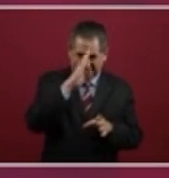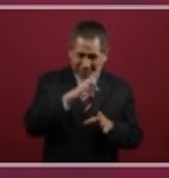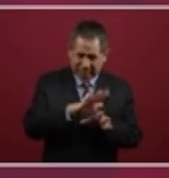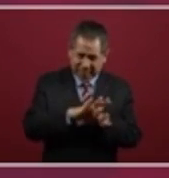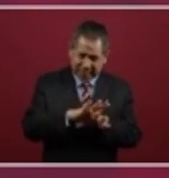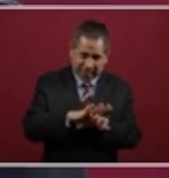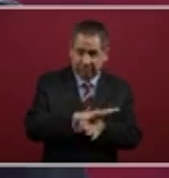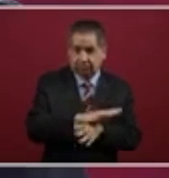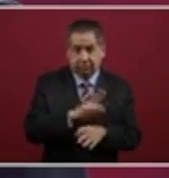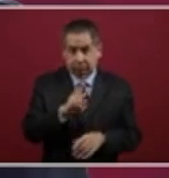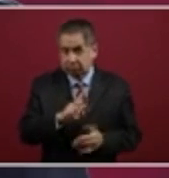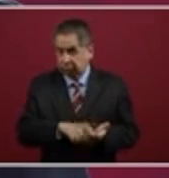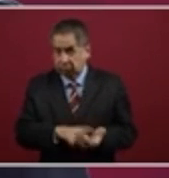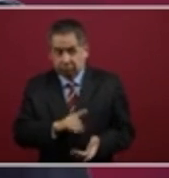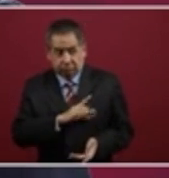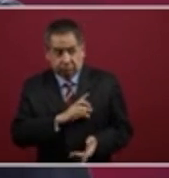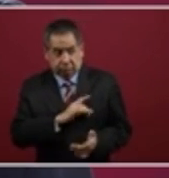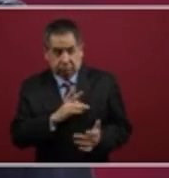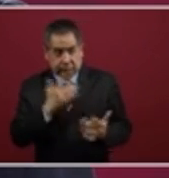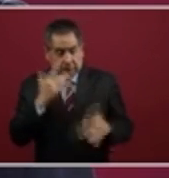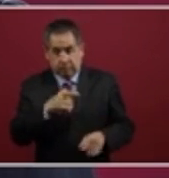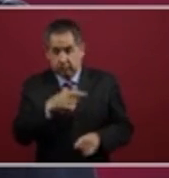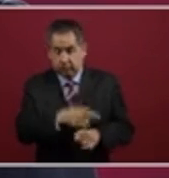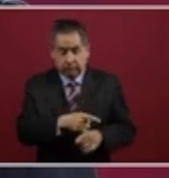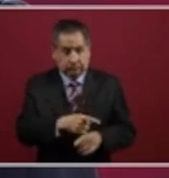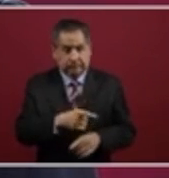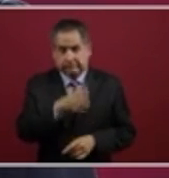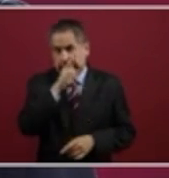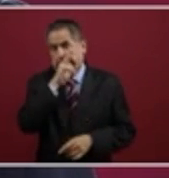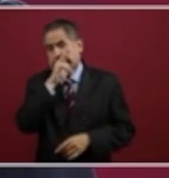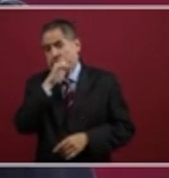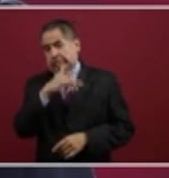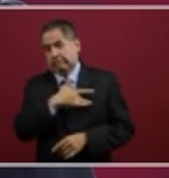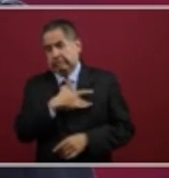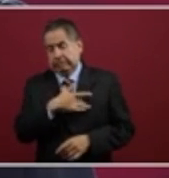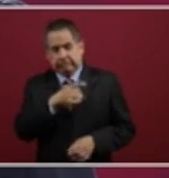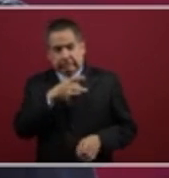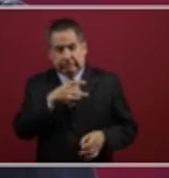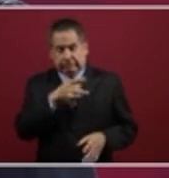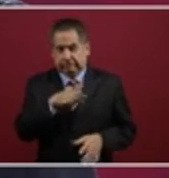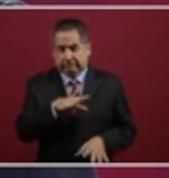daban miedo. Era, ay, nanita.